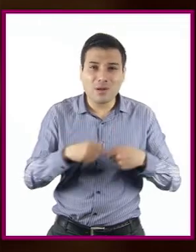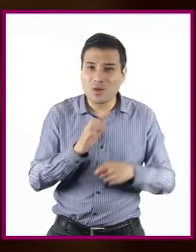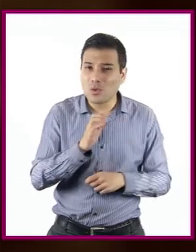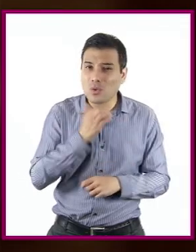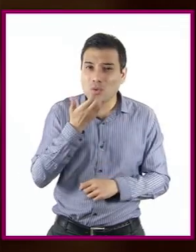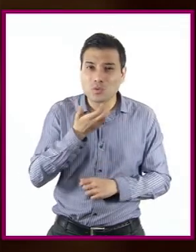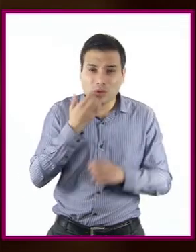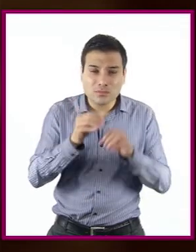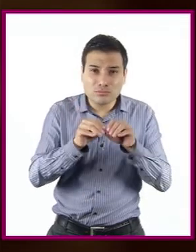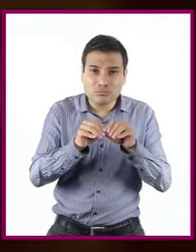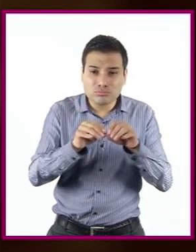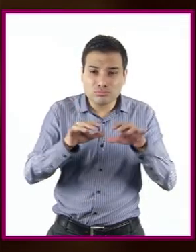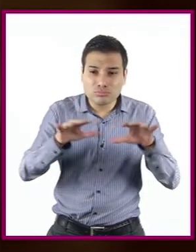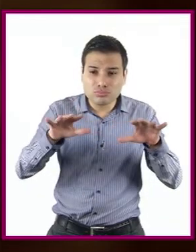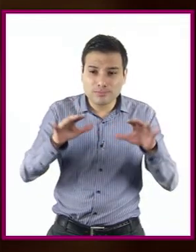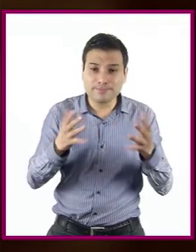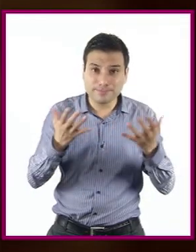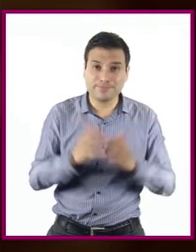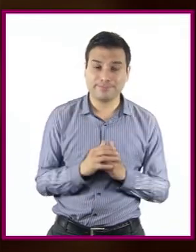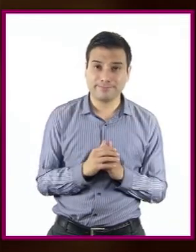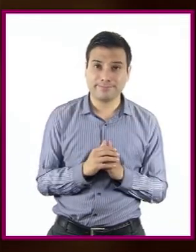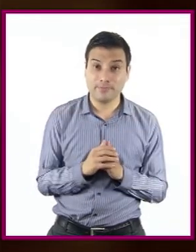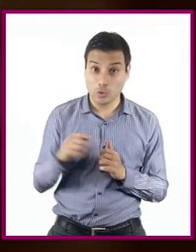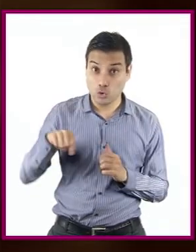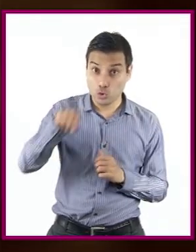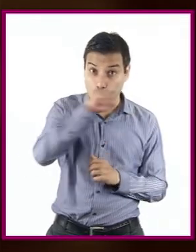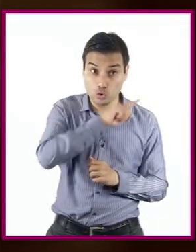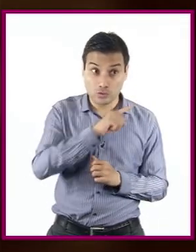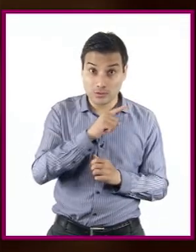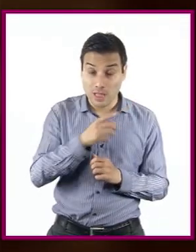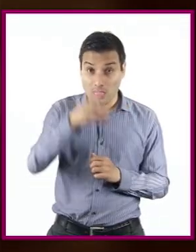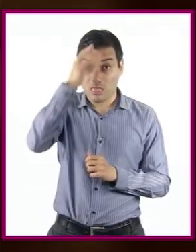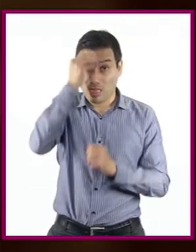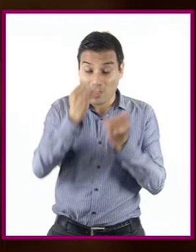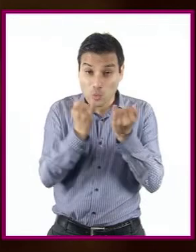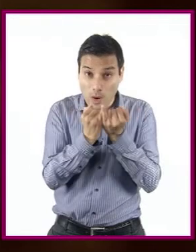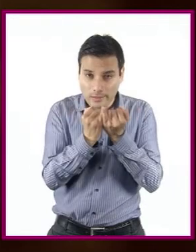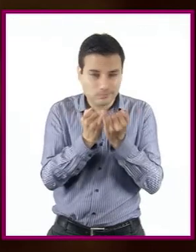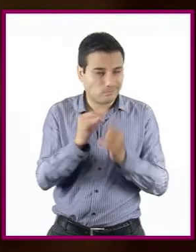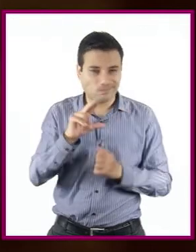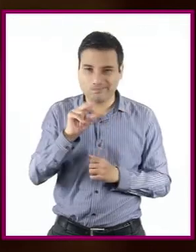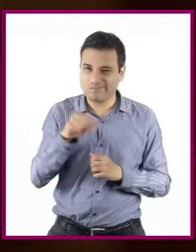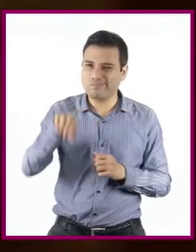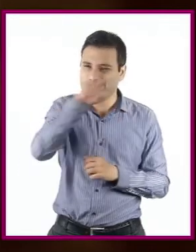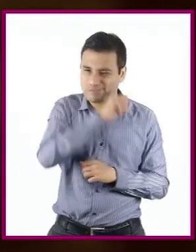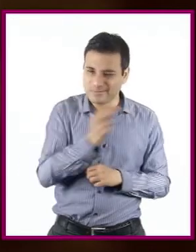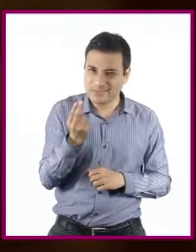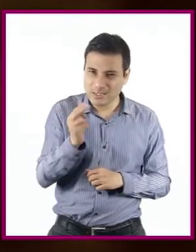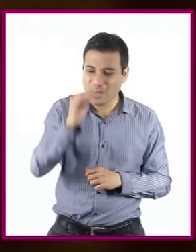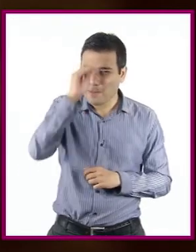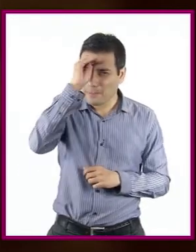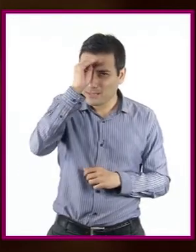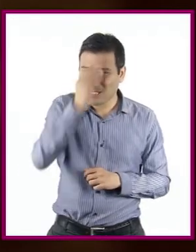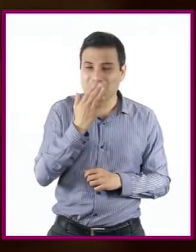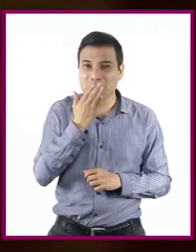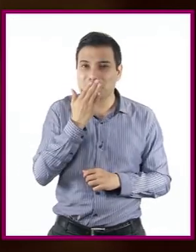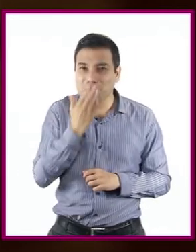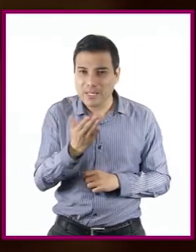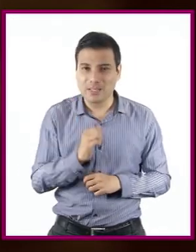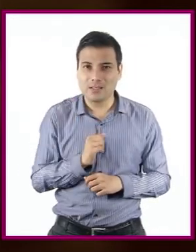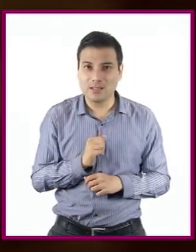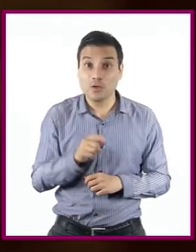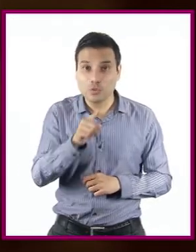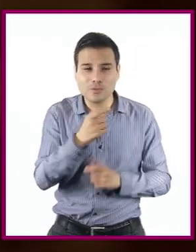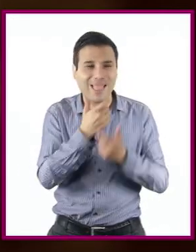de discriminación. En lugar de repetirlos, podemos cuestionarlos, reflexionar sobre ellos, no